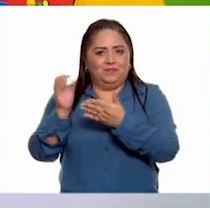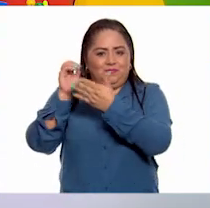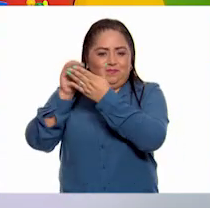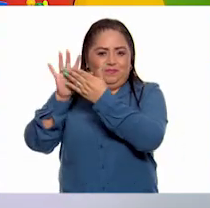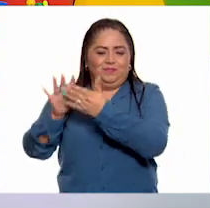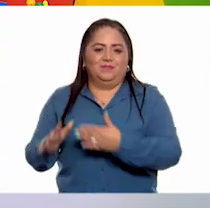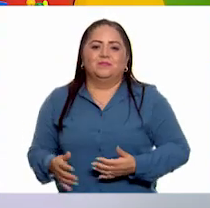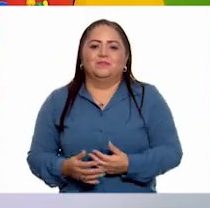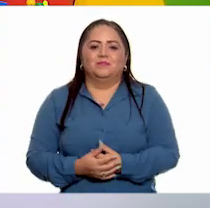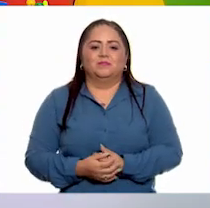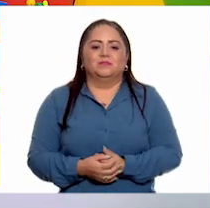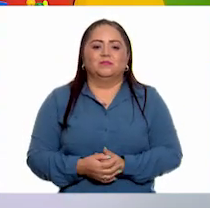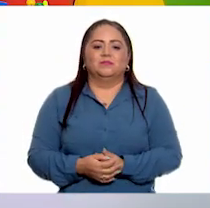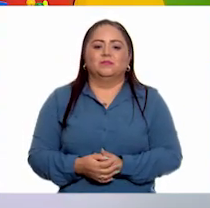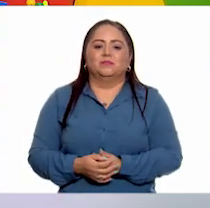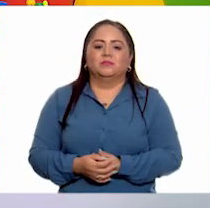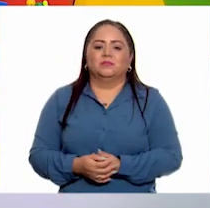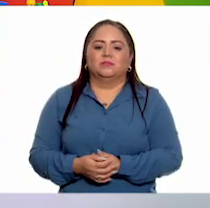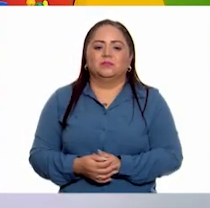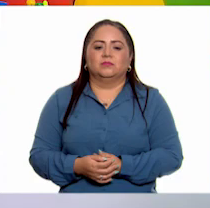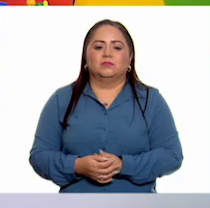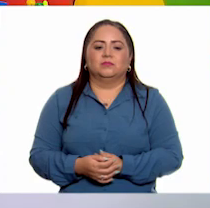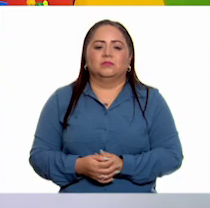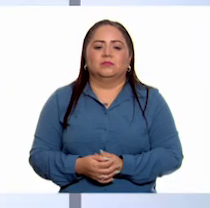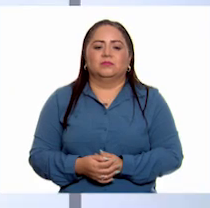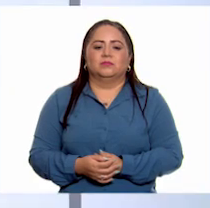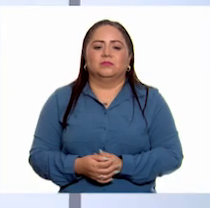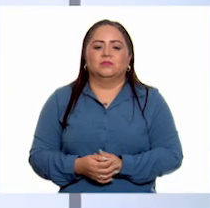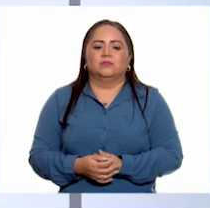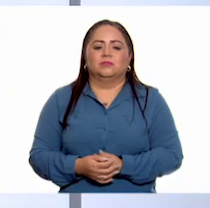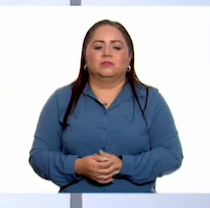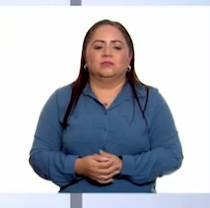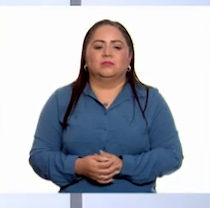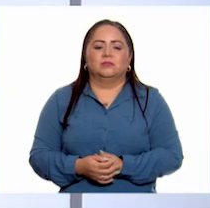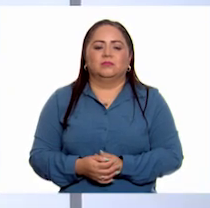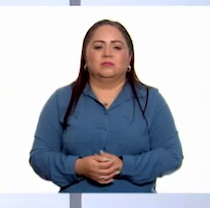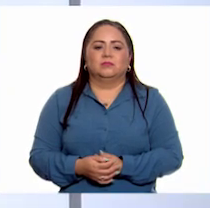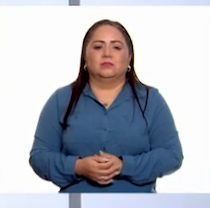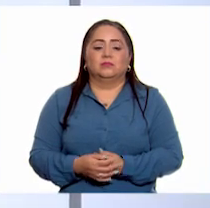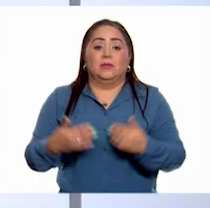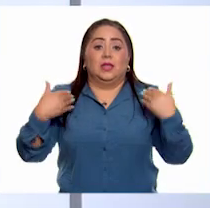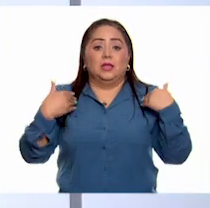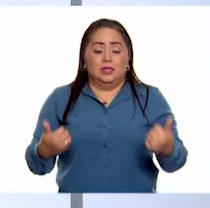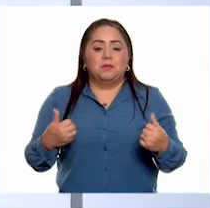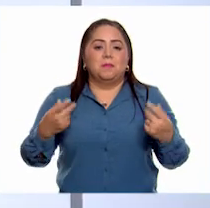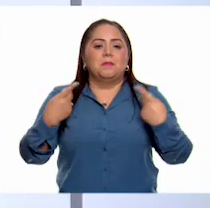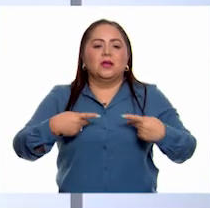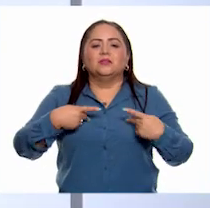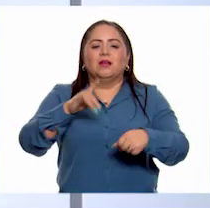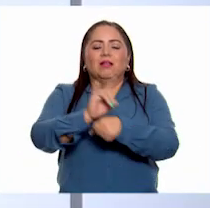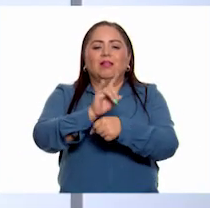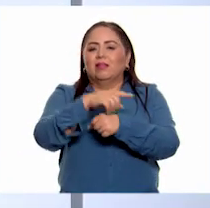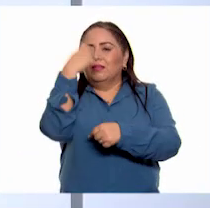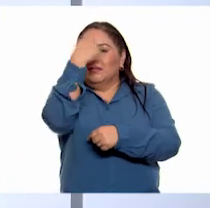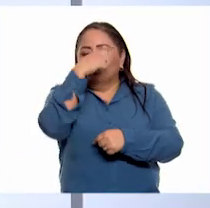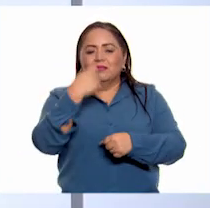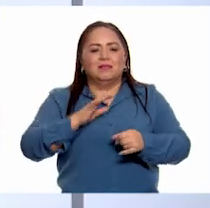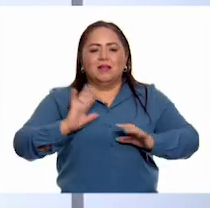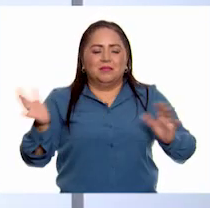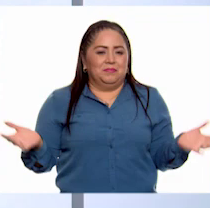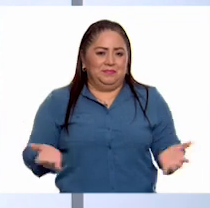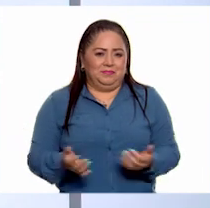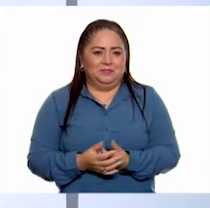bien. Para los payasos. Le da seguridad entender que son personas caracterizadas o